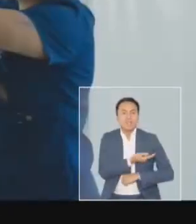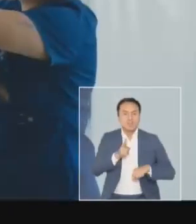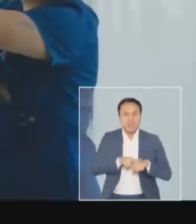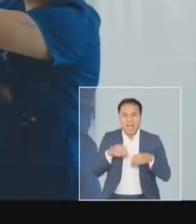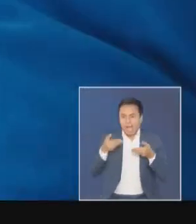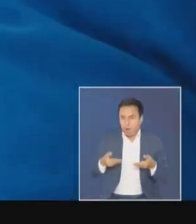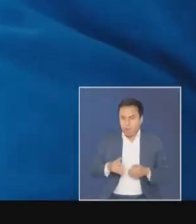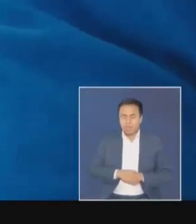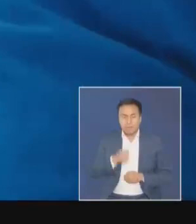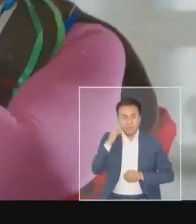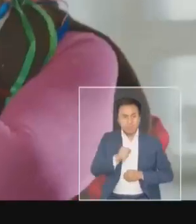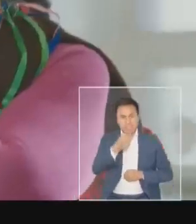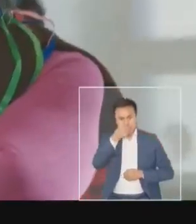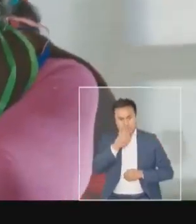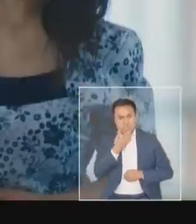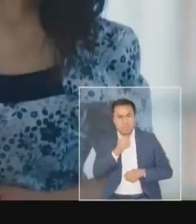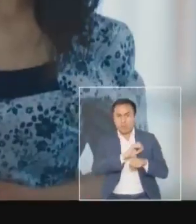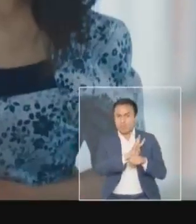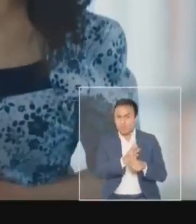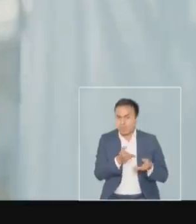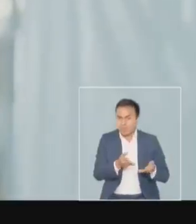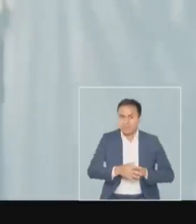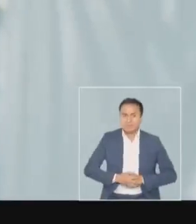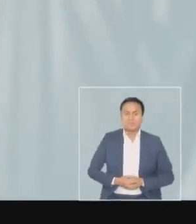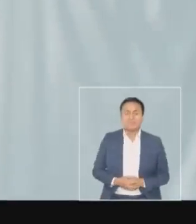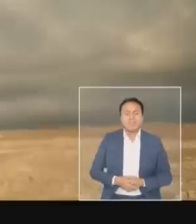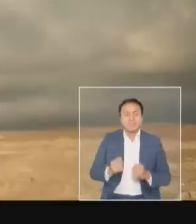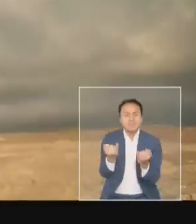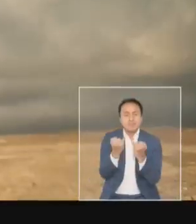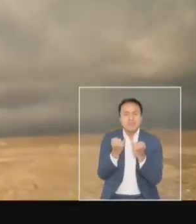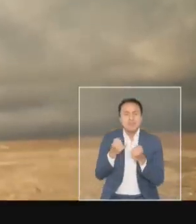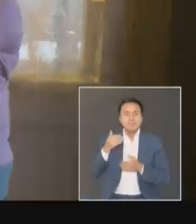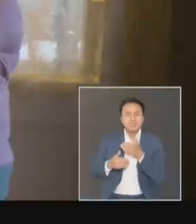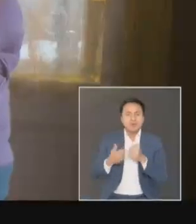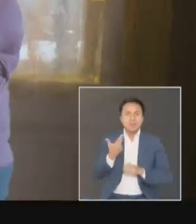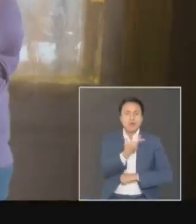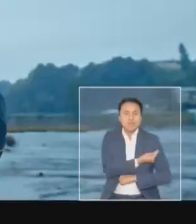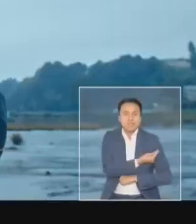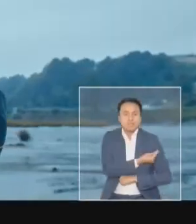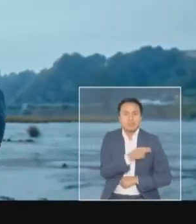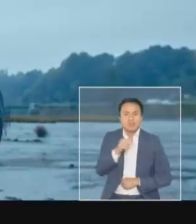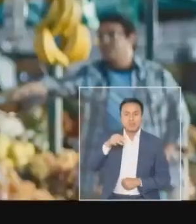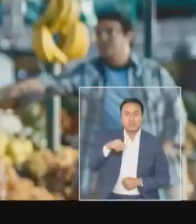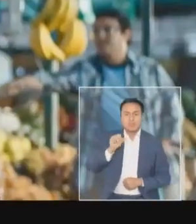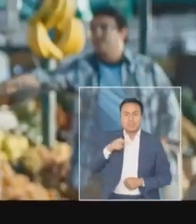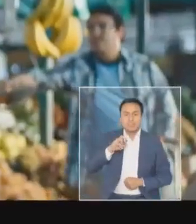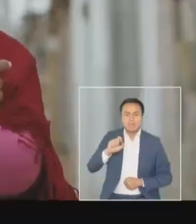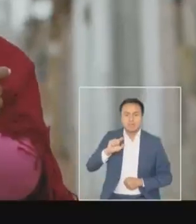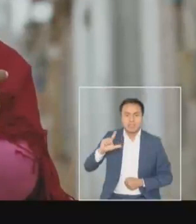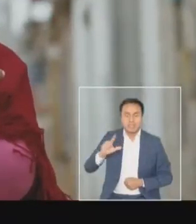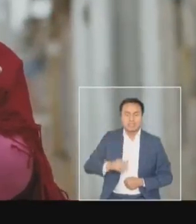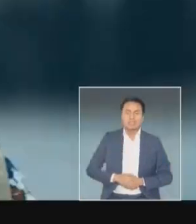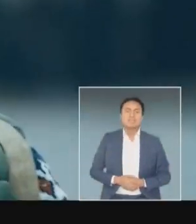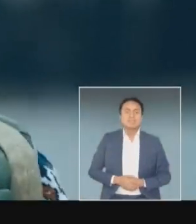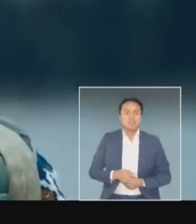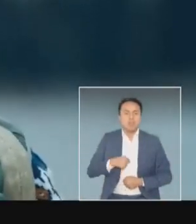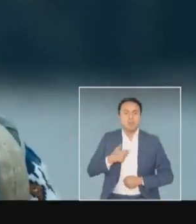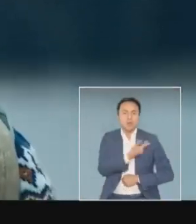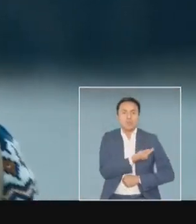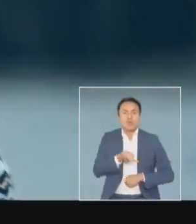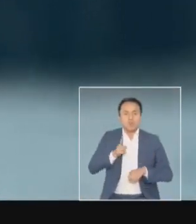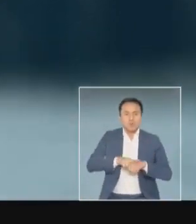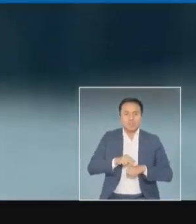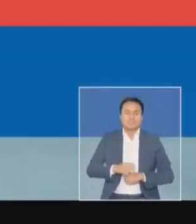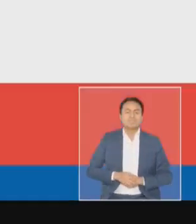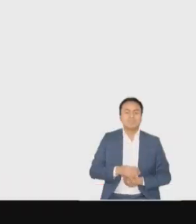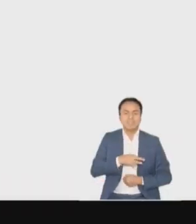con la dupla ahora y previene la influenza y el COVID-19. Infórmate del proceso de vacunación en minsal.cl. Yo me vacuno con